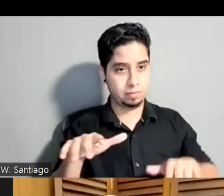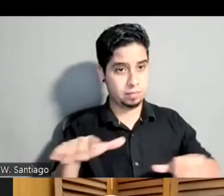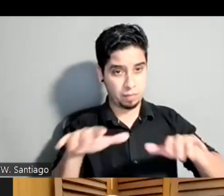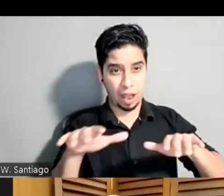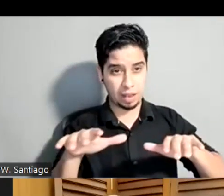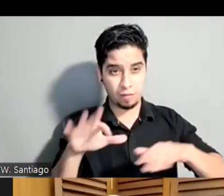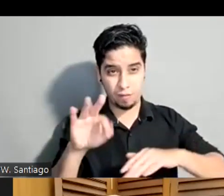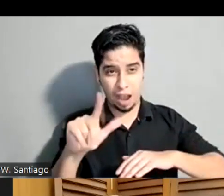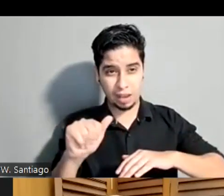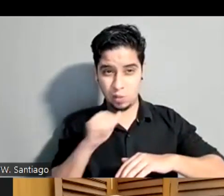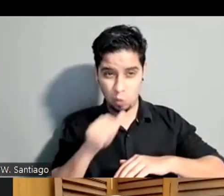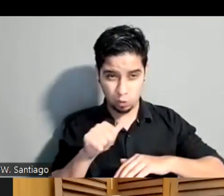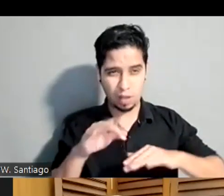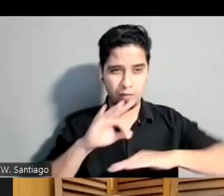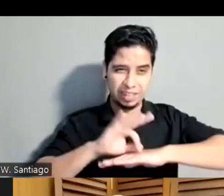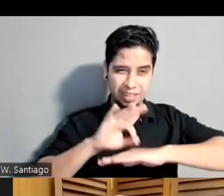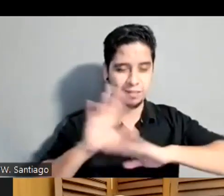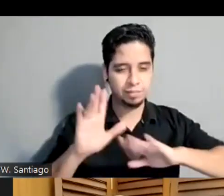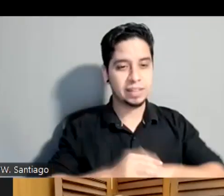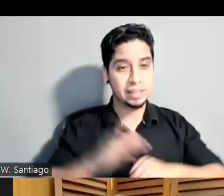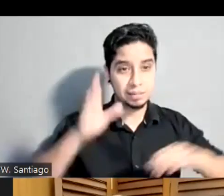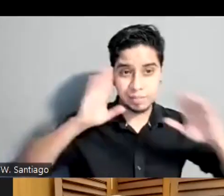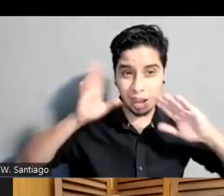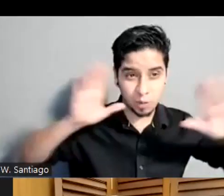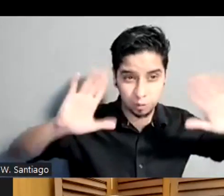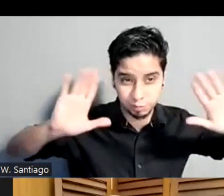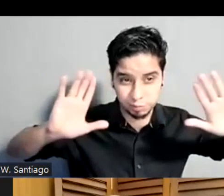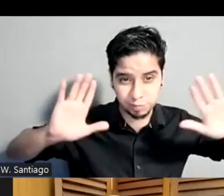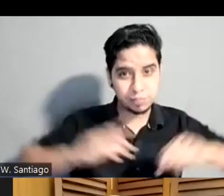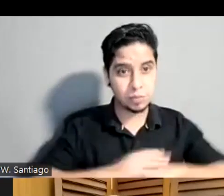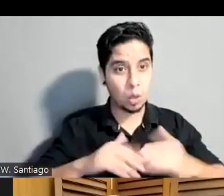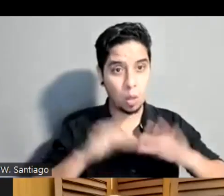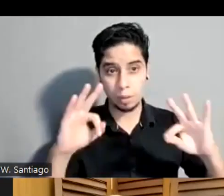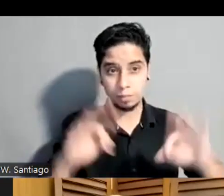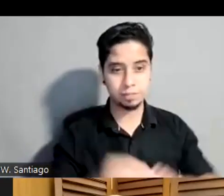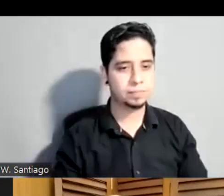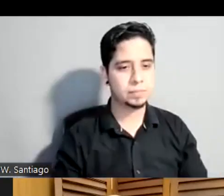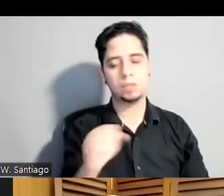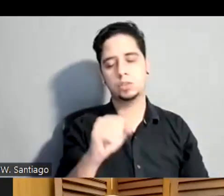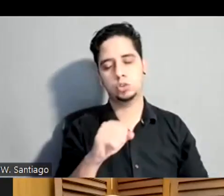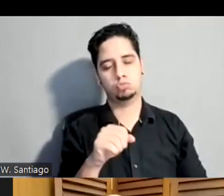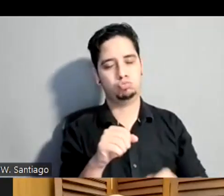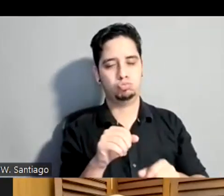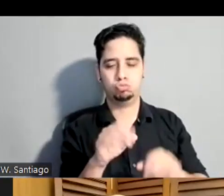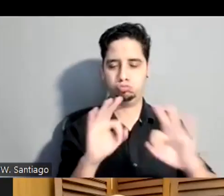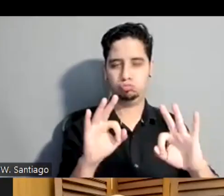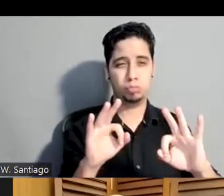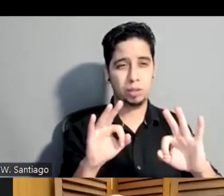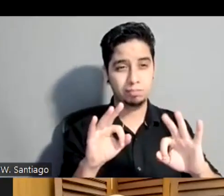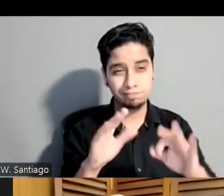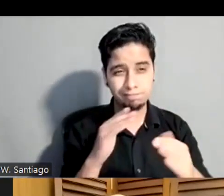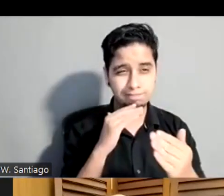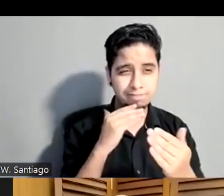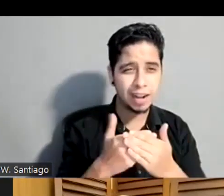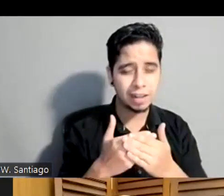oficina. Directamente. Saludos. ¿Todo bien? Todo súper bien, saludos, gracias, me siento